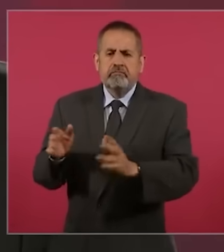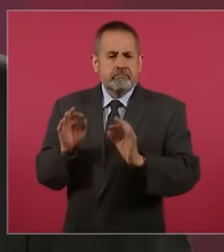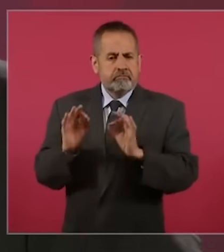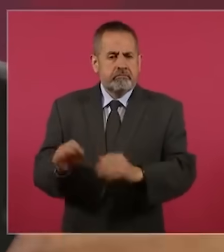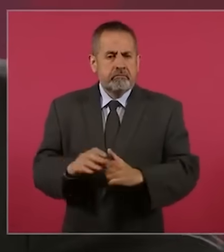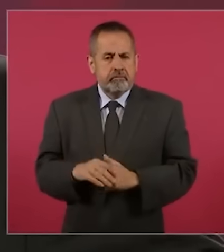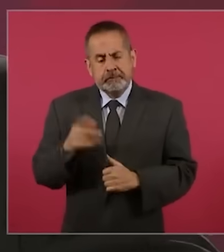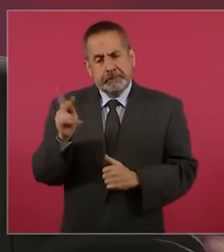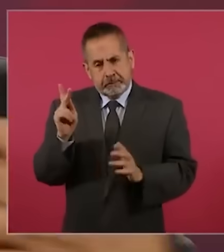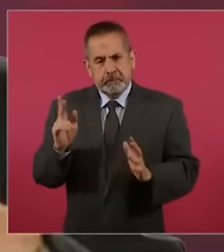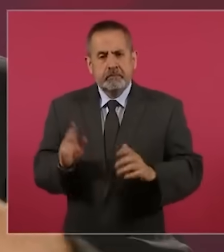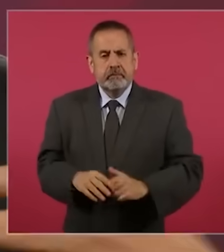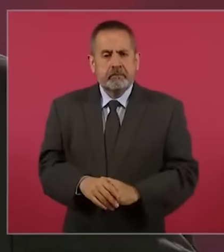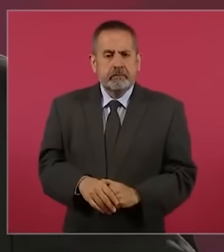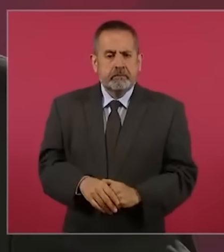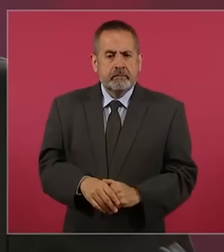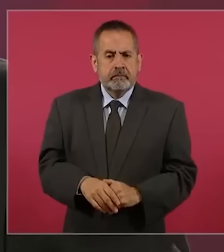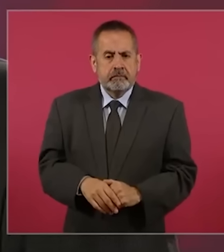pero